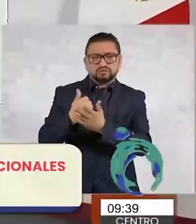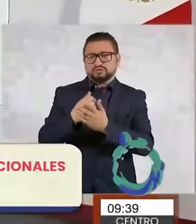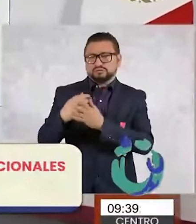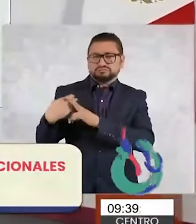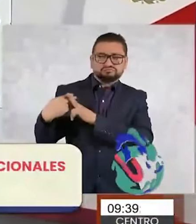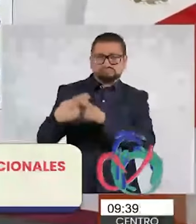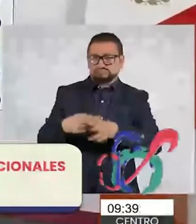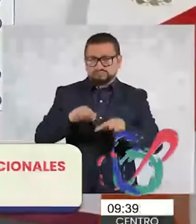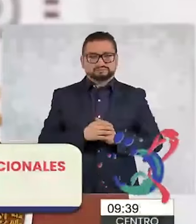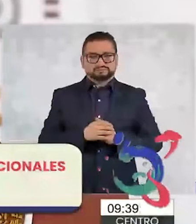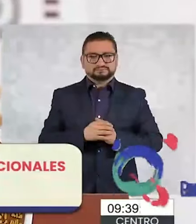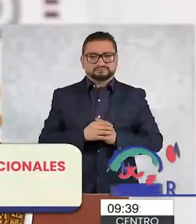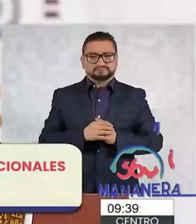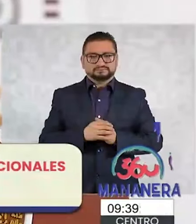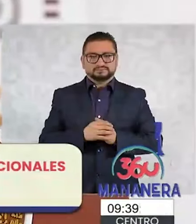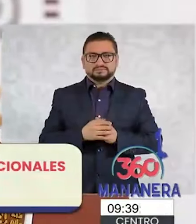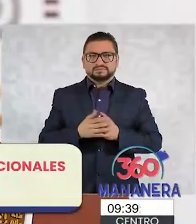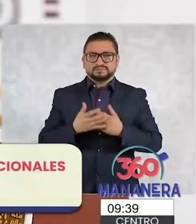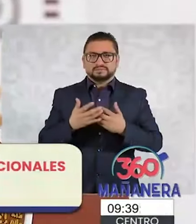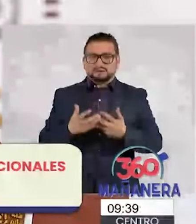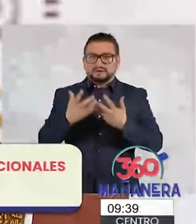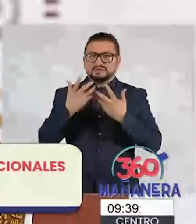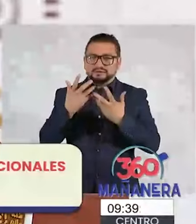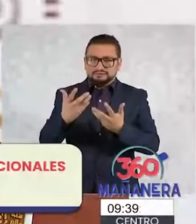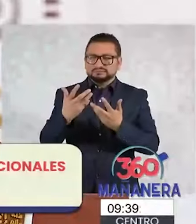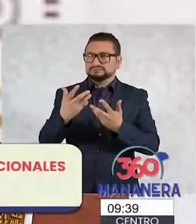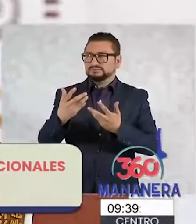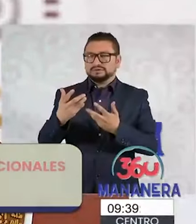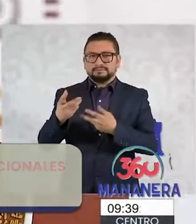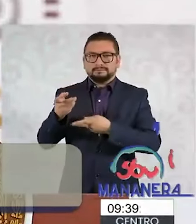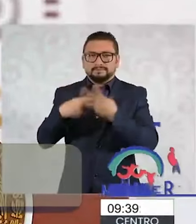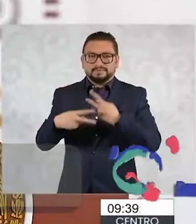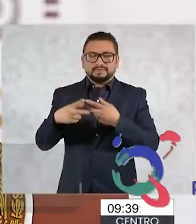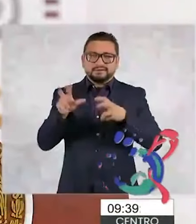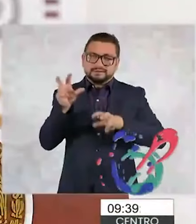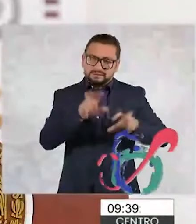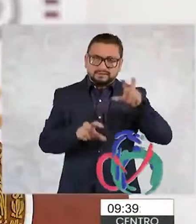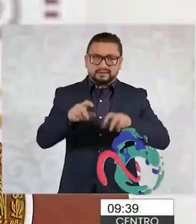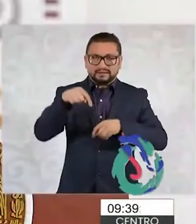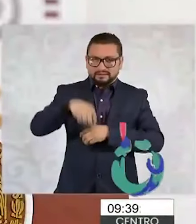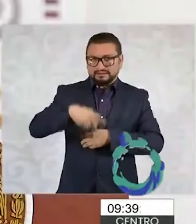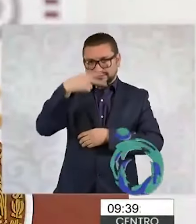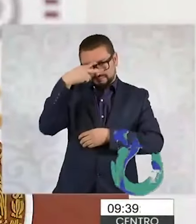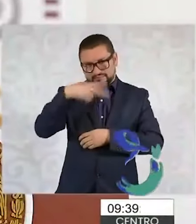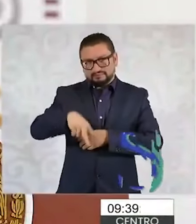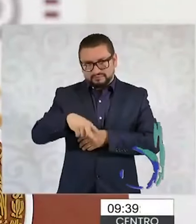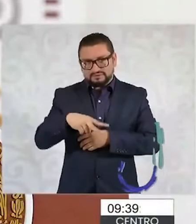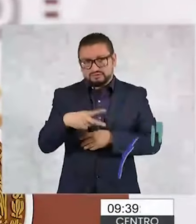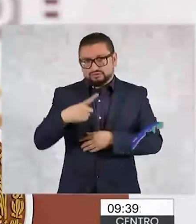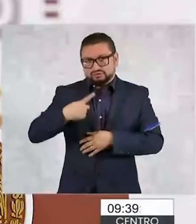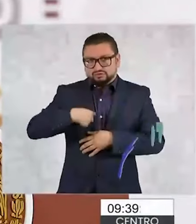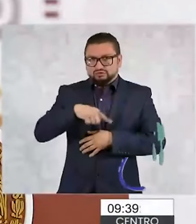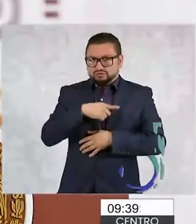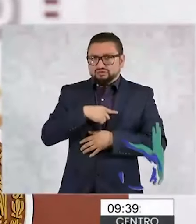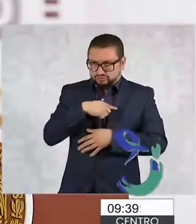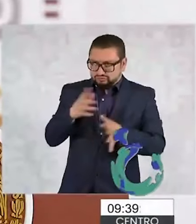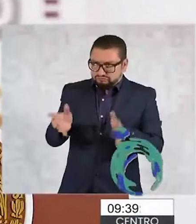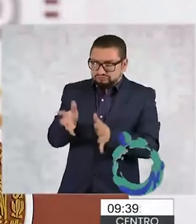venido desarrollando hay muchas ganas de invertir en México y pues nosotros lo vamos a